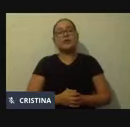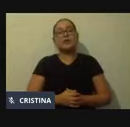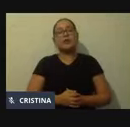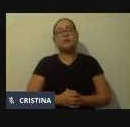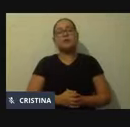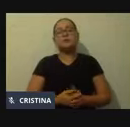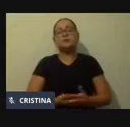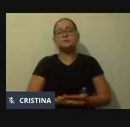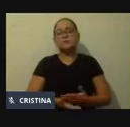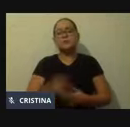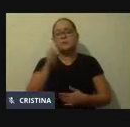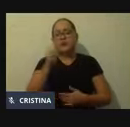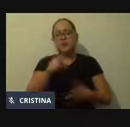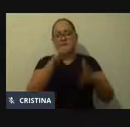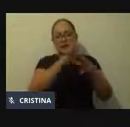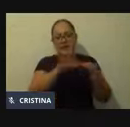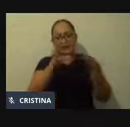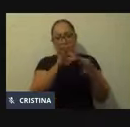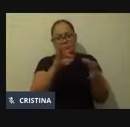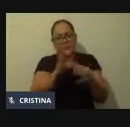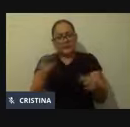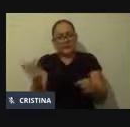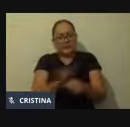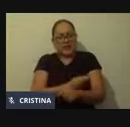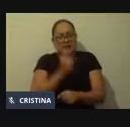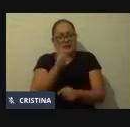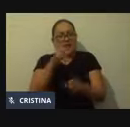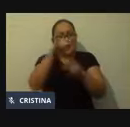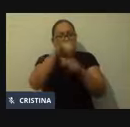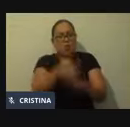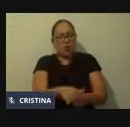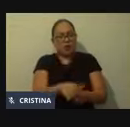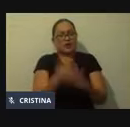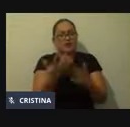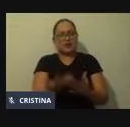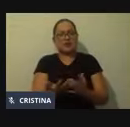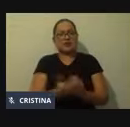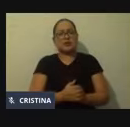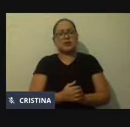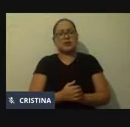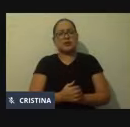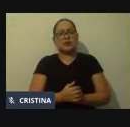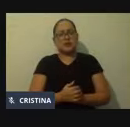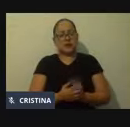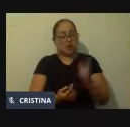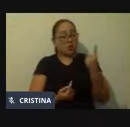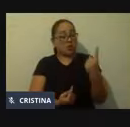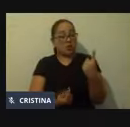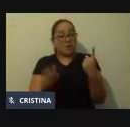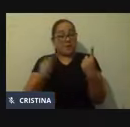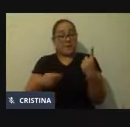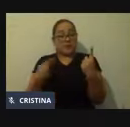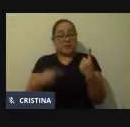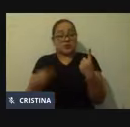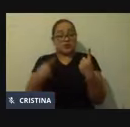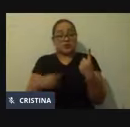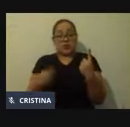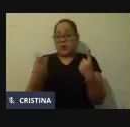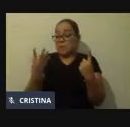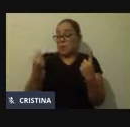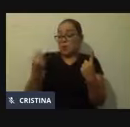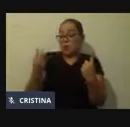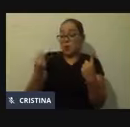mí describe muy claramente lo que es el bullying. El bullying es algo, una persona o muchas que se unen